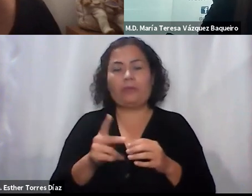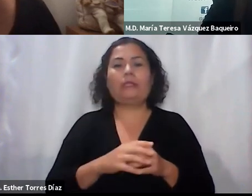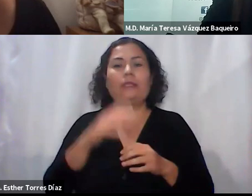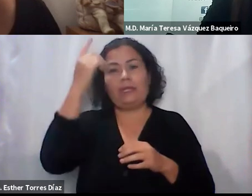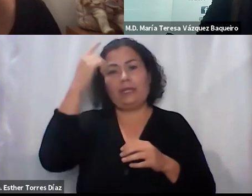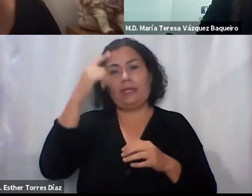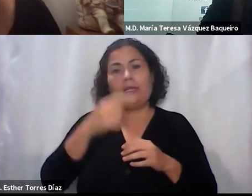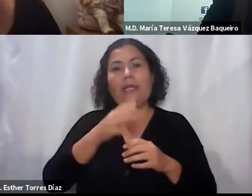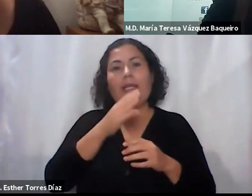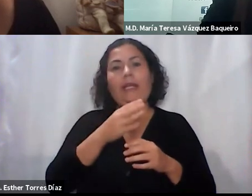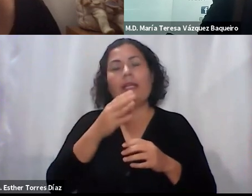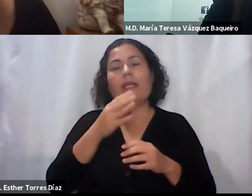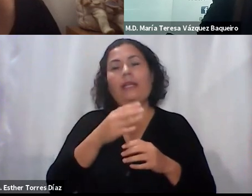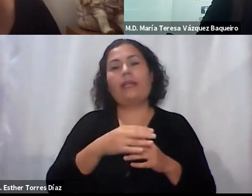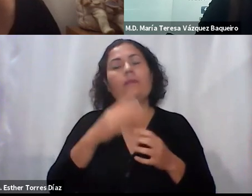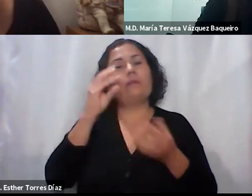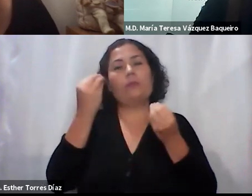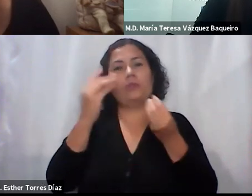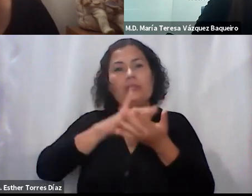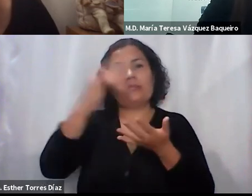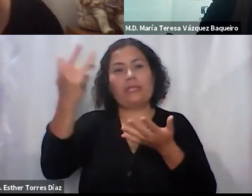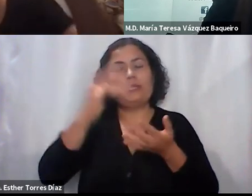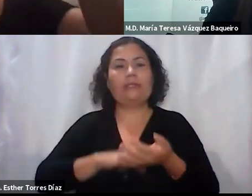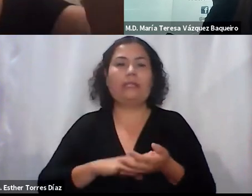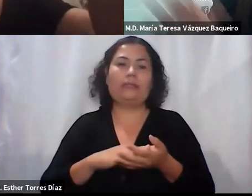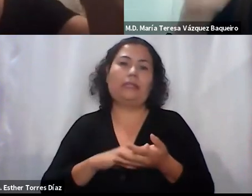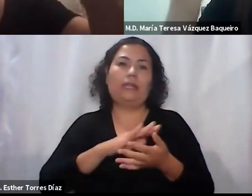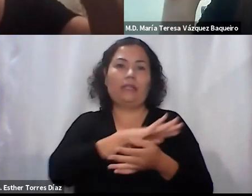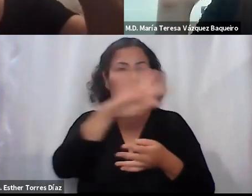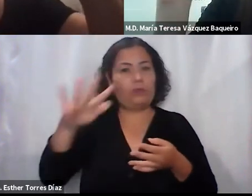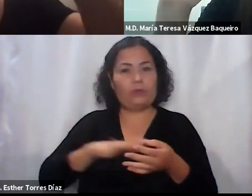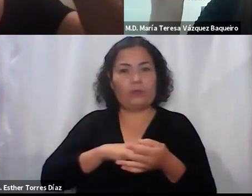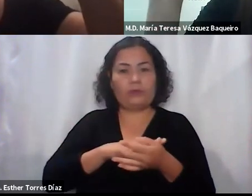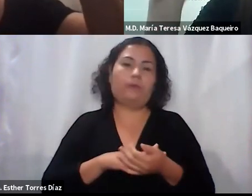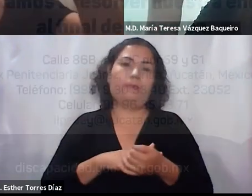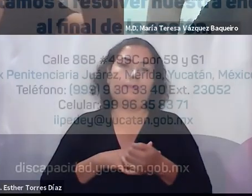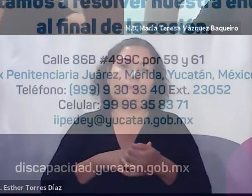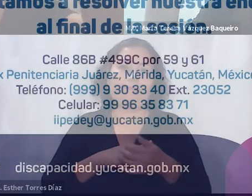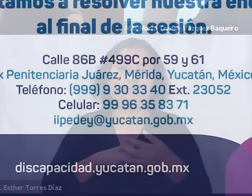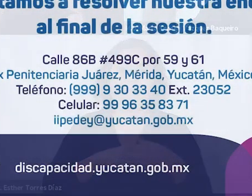Muchísimas gracias y bonita noche a todos y todas. Hasta luego. Hasta luego.